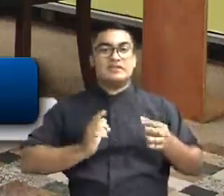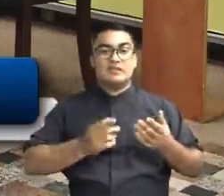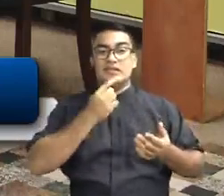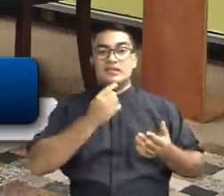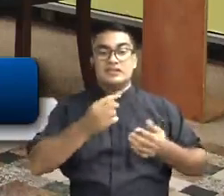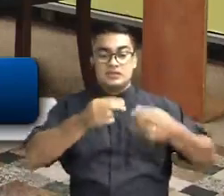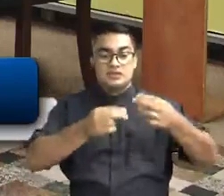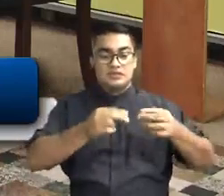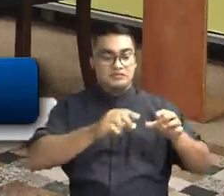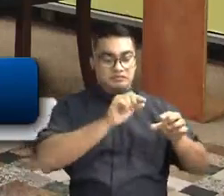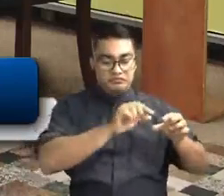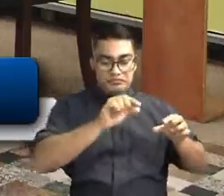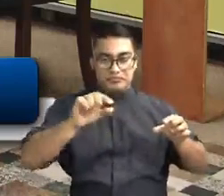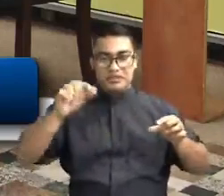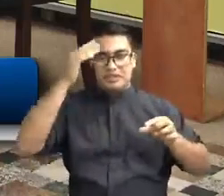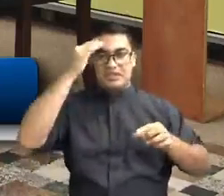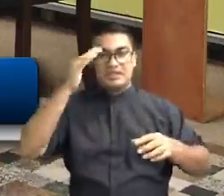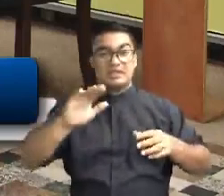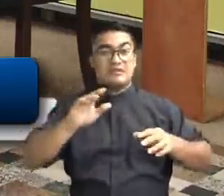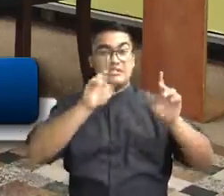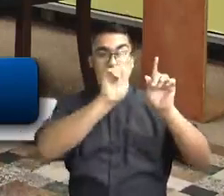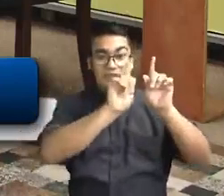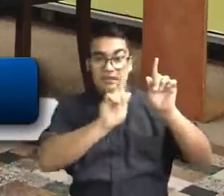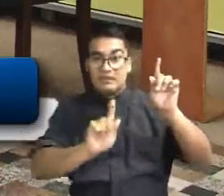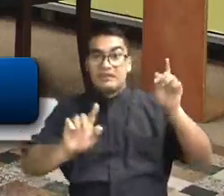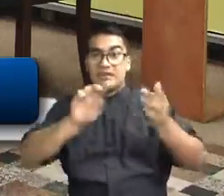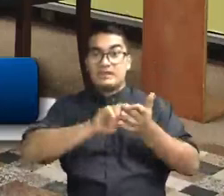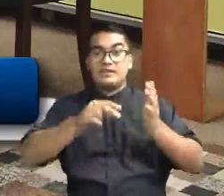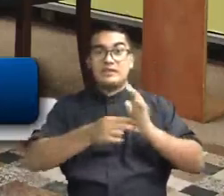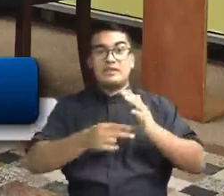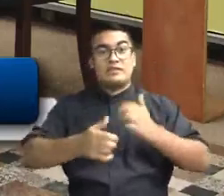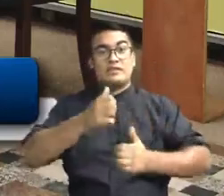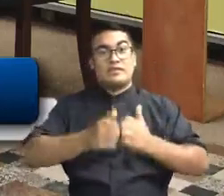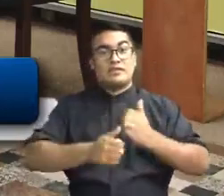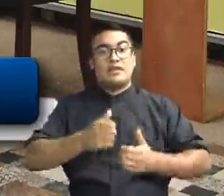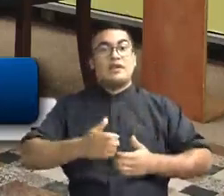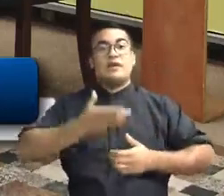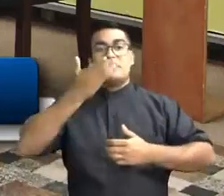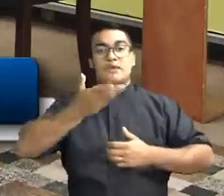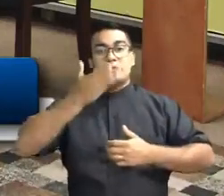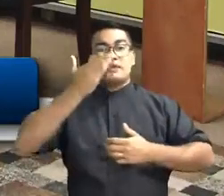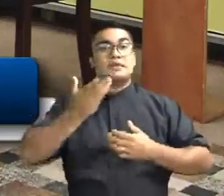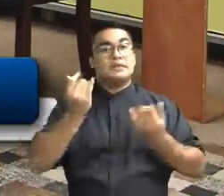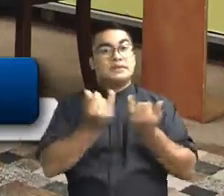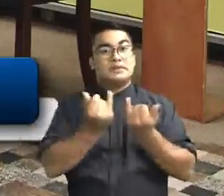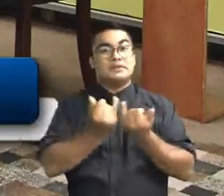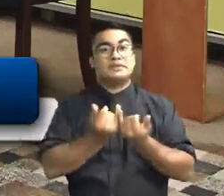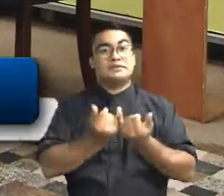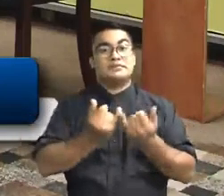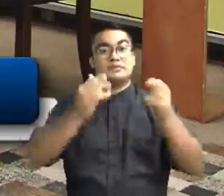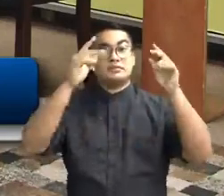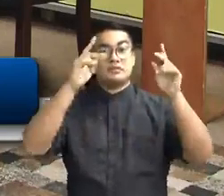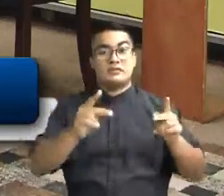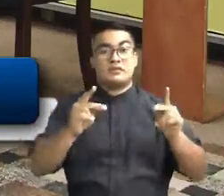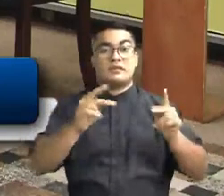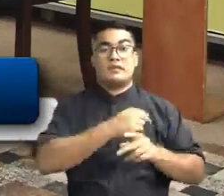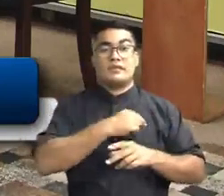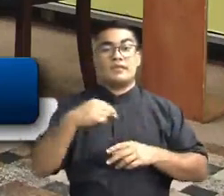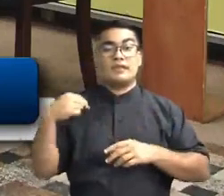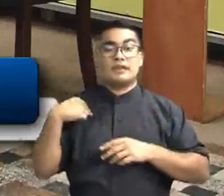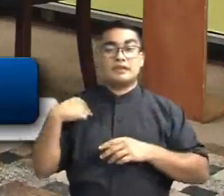los leemos y nos dice qué grado de obstrucción hay a nivel del bronquio, y según eso nosotros vamos enfocando